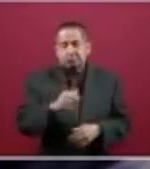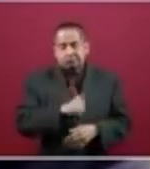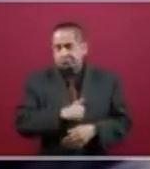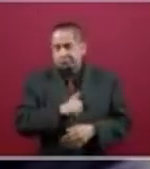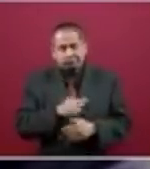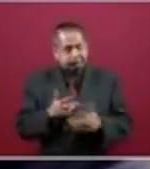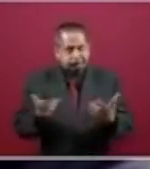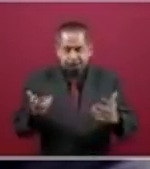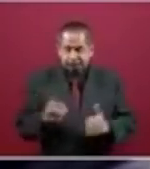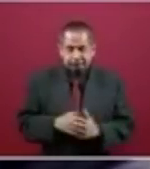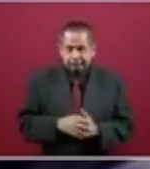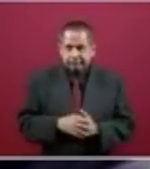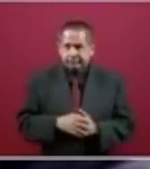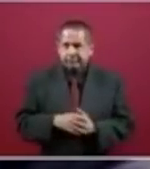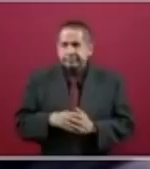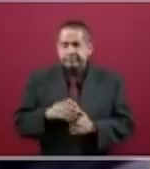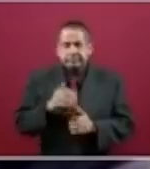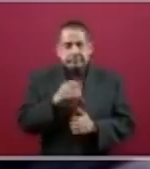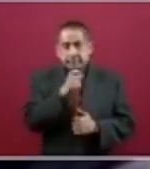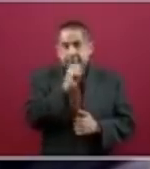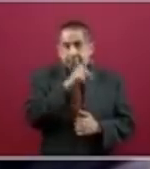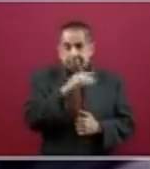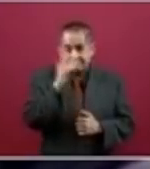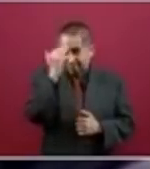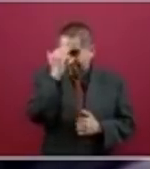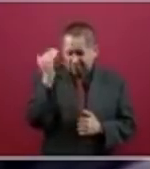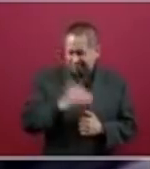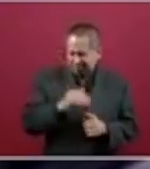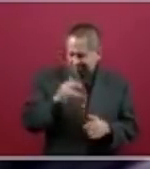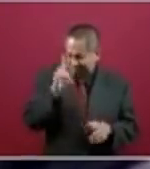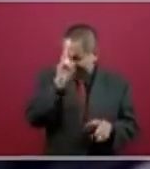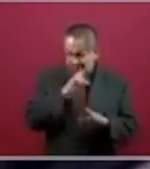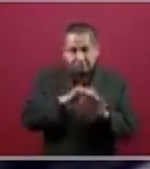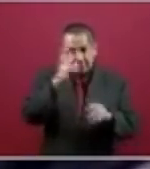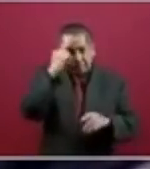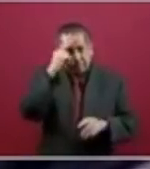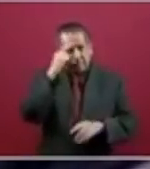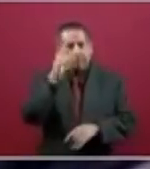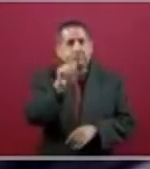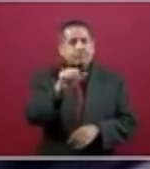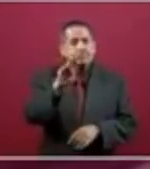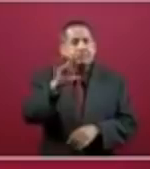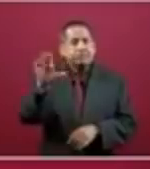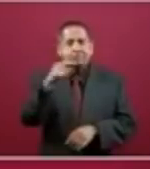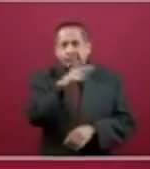desgraciadamente la tragedia de la guardería ABC,